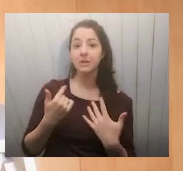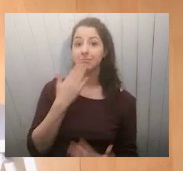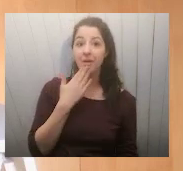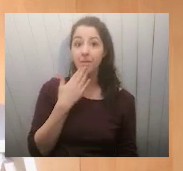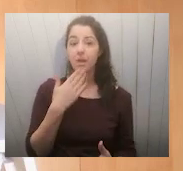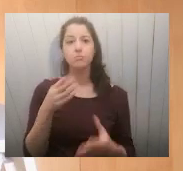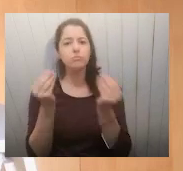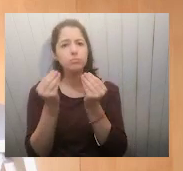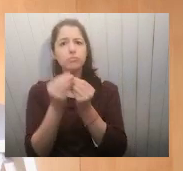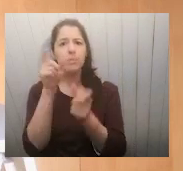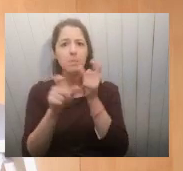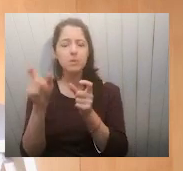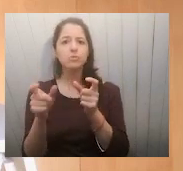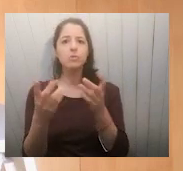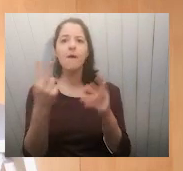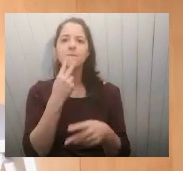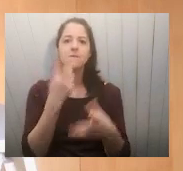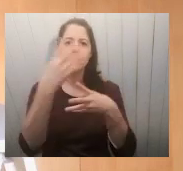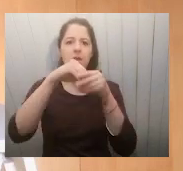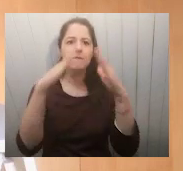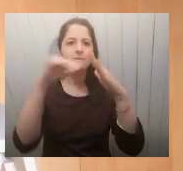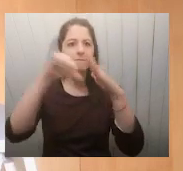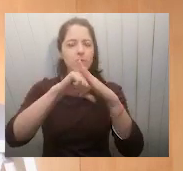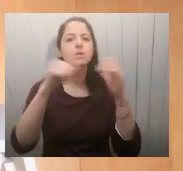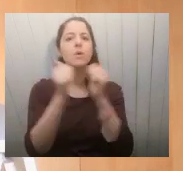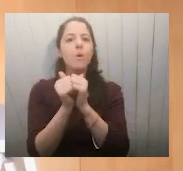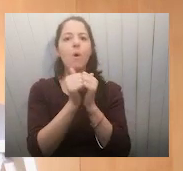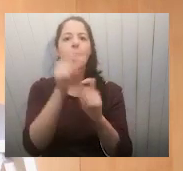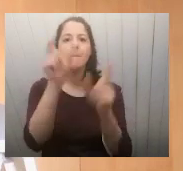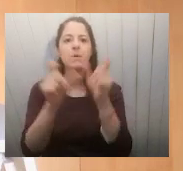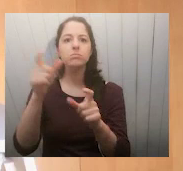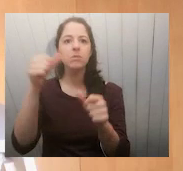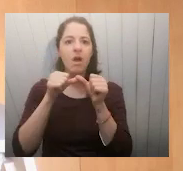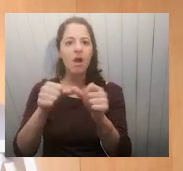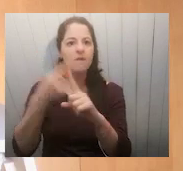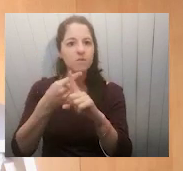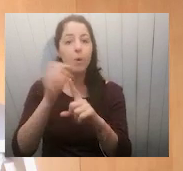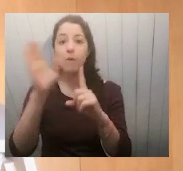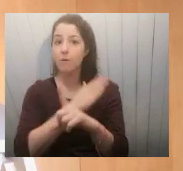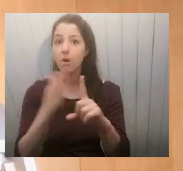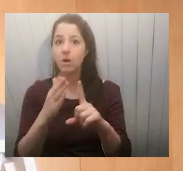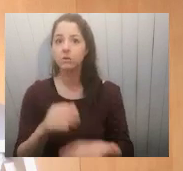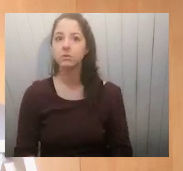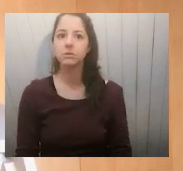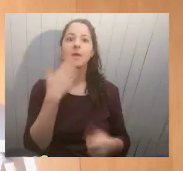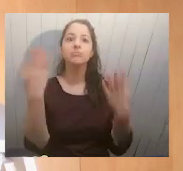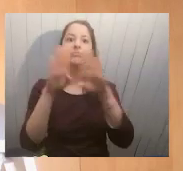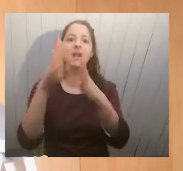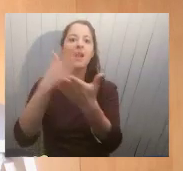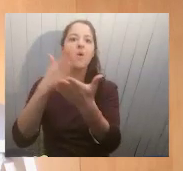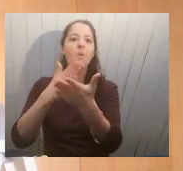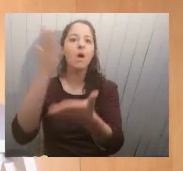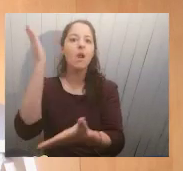a la convivencia forzada con agresores en una situación de permanente tensión. El cierre de colegios, medida por